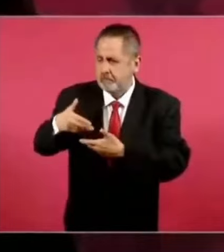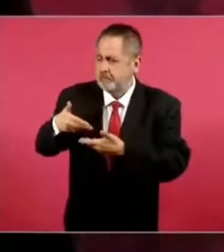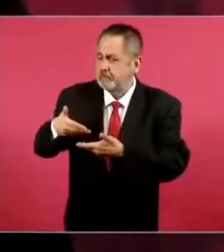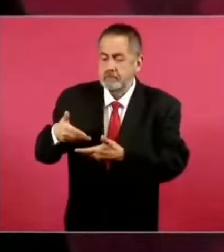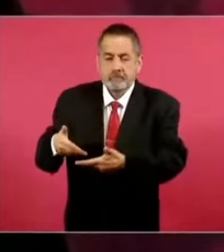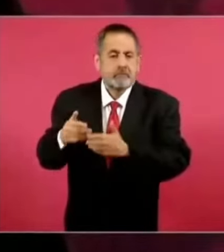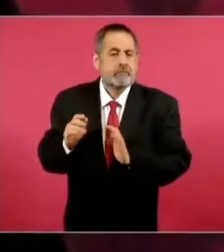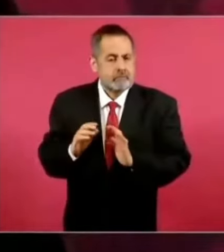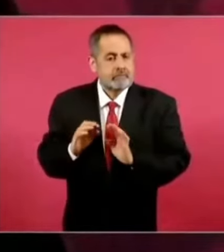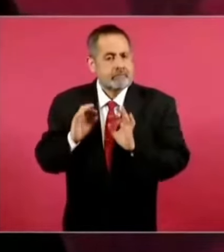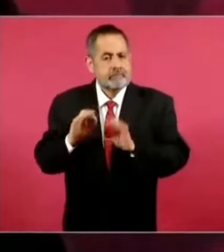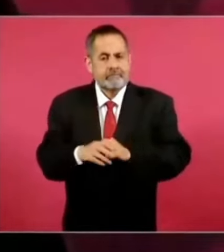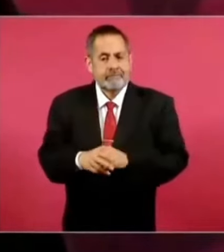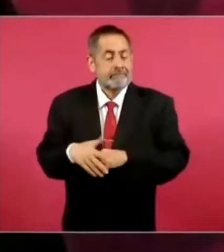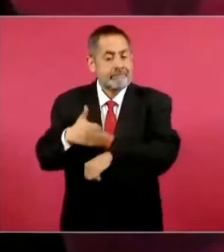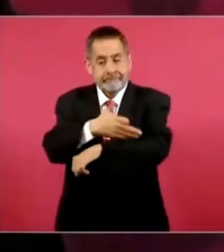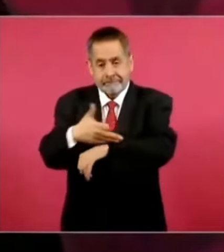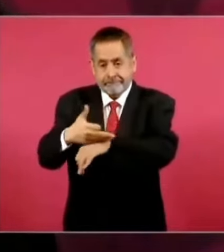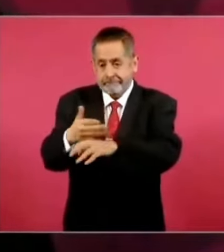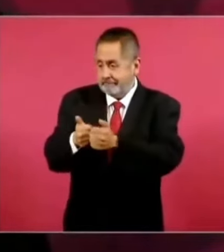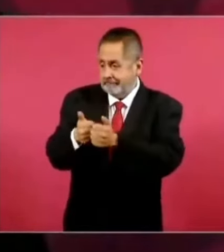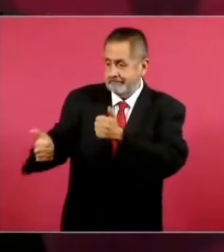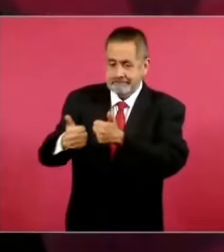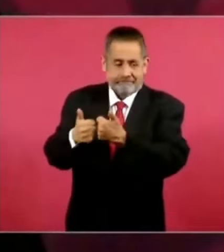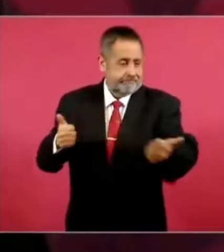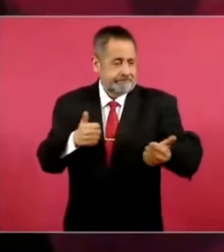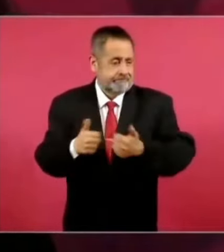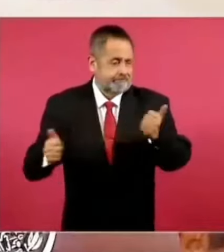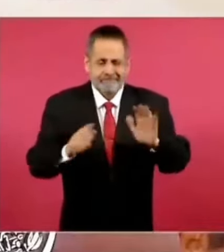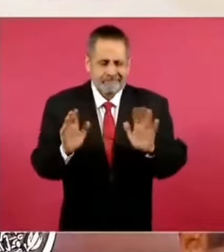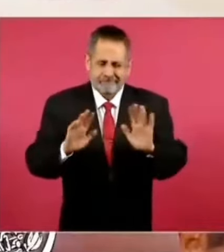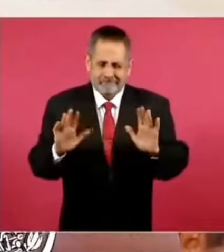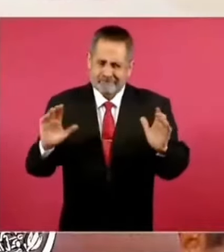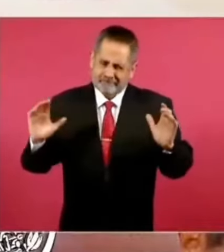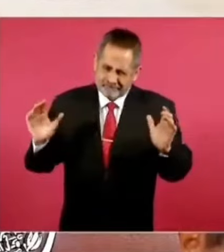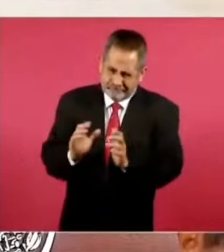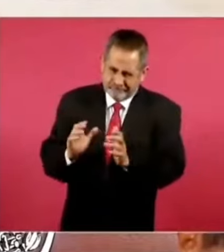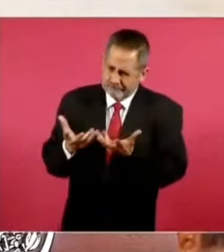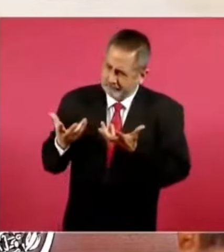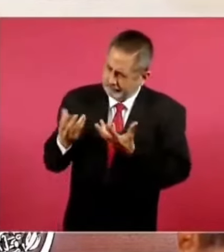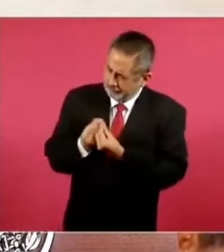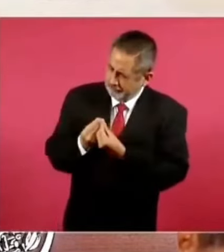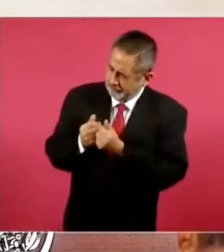entre menos desintegración familiar existe, menos consumo.